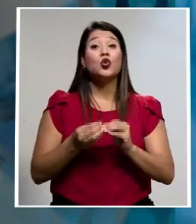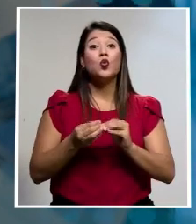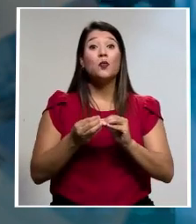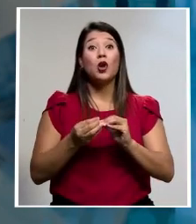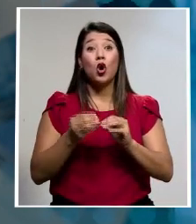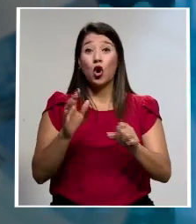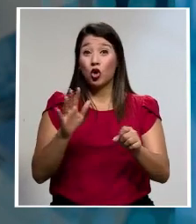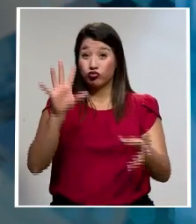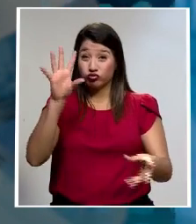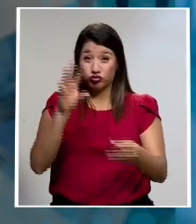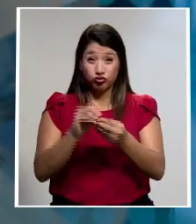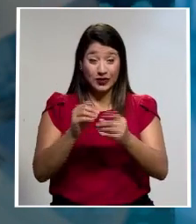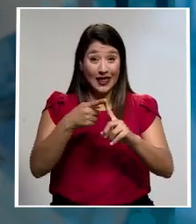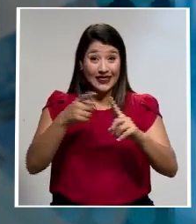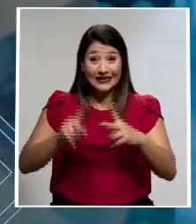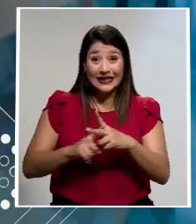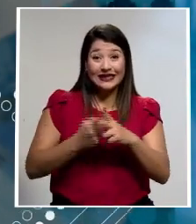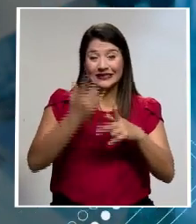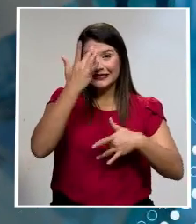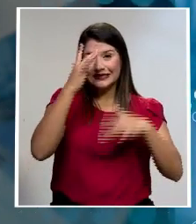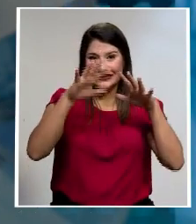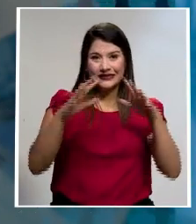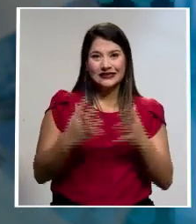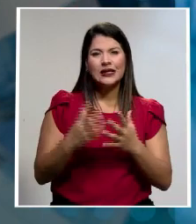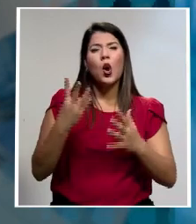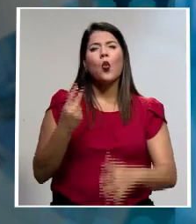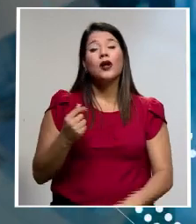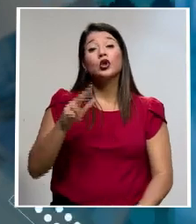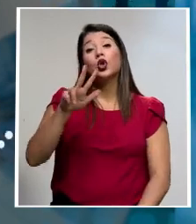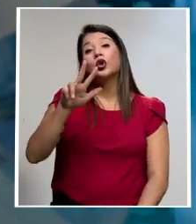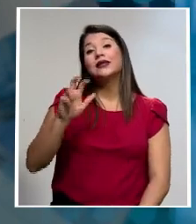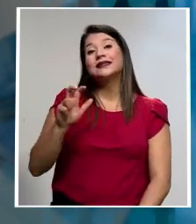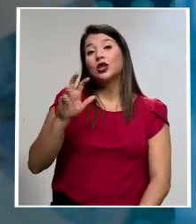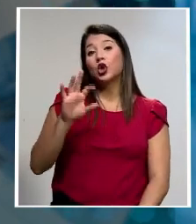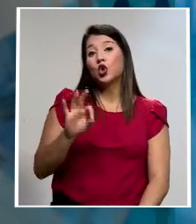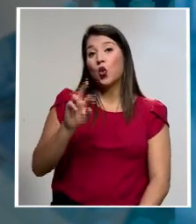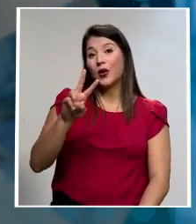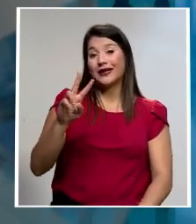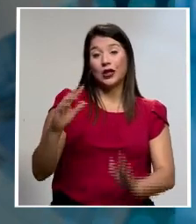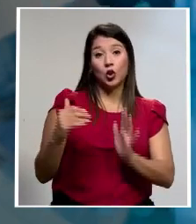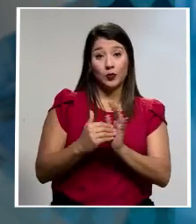de casos desde que inició la pandemia llega hoy a